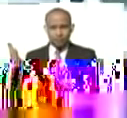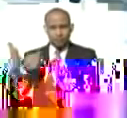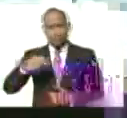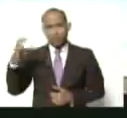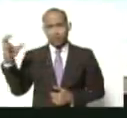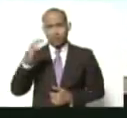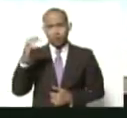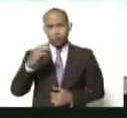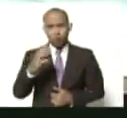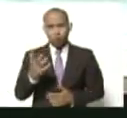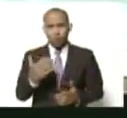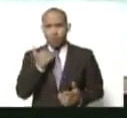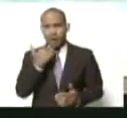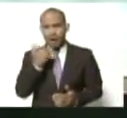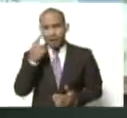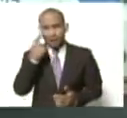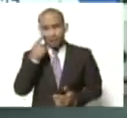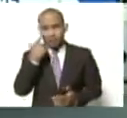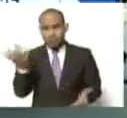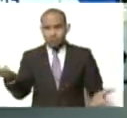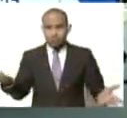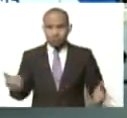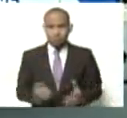Colombia, alguien tiene que reaccionar.